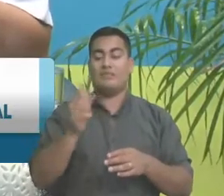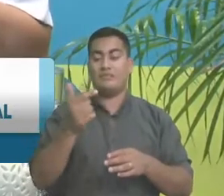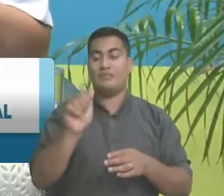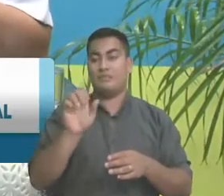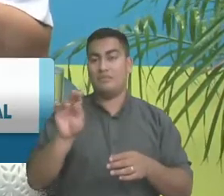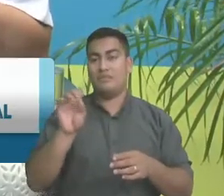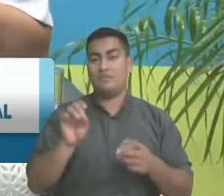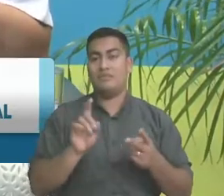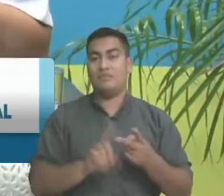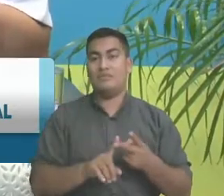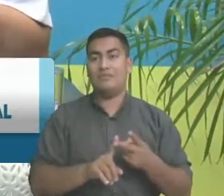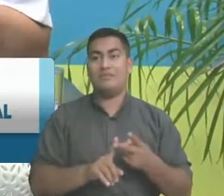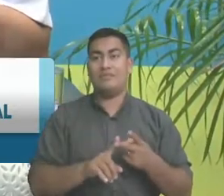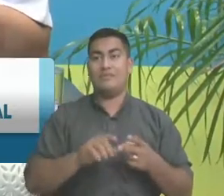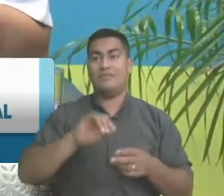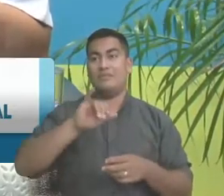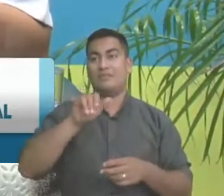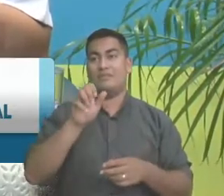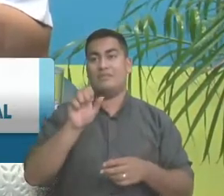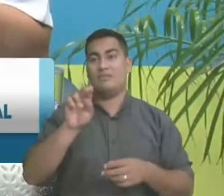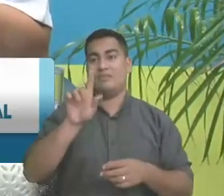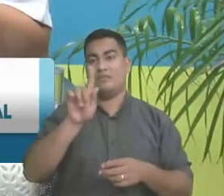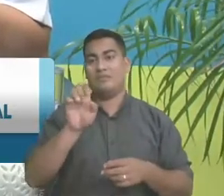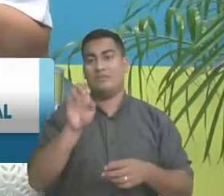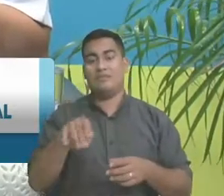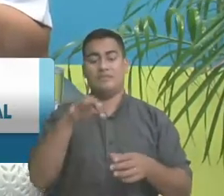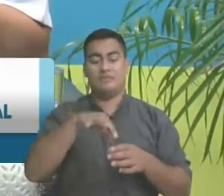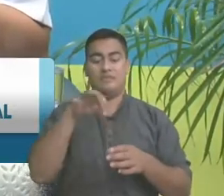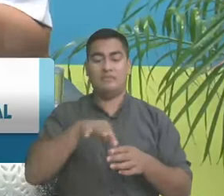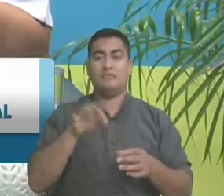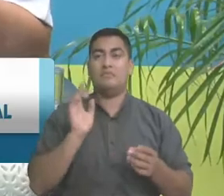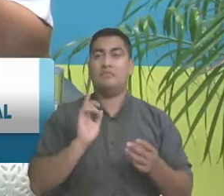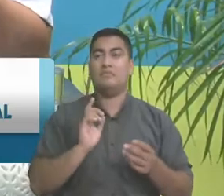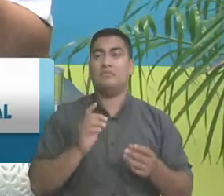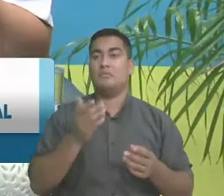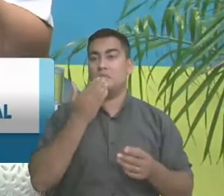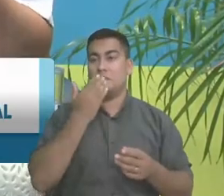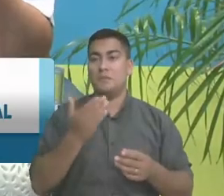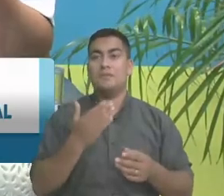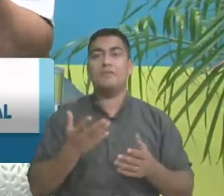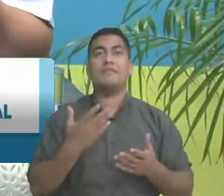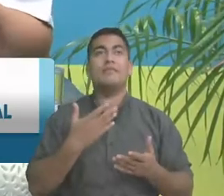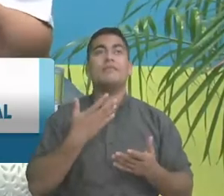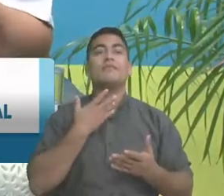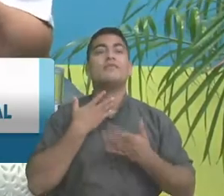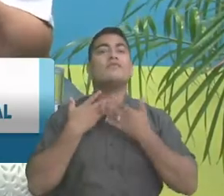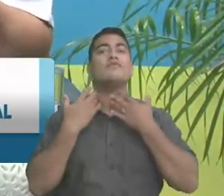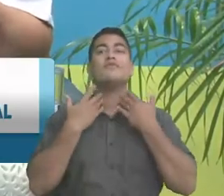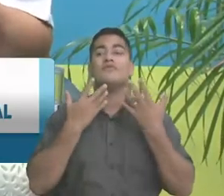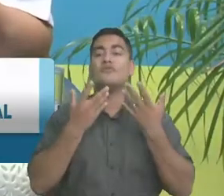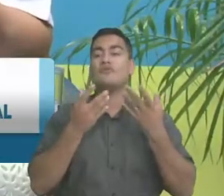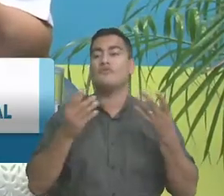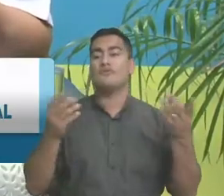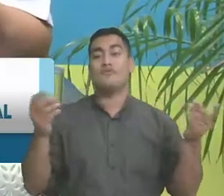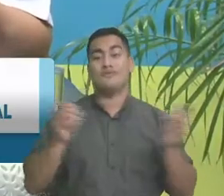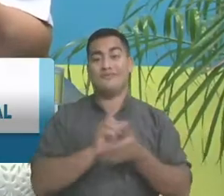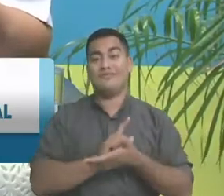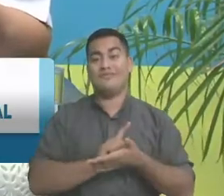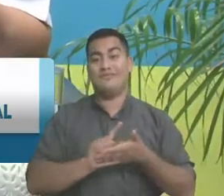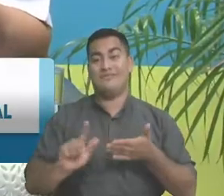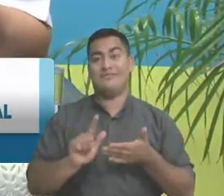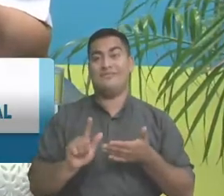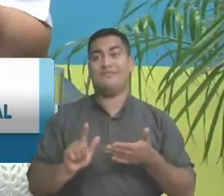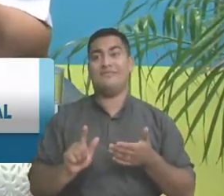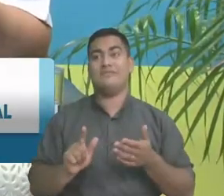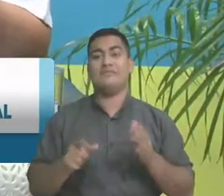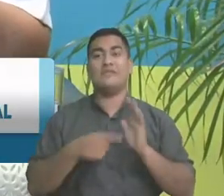de yantén, que es muy bueno, es un antiséptico natural que te ayuda a abrir los alveolos y te ayuda a